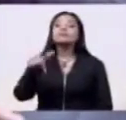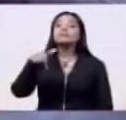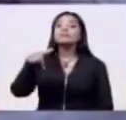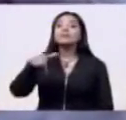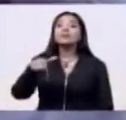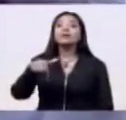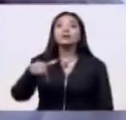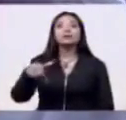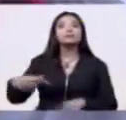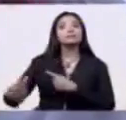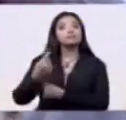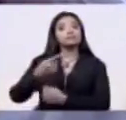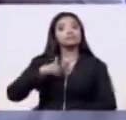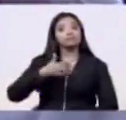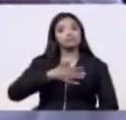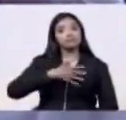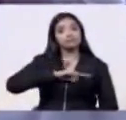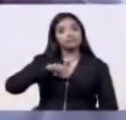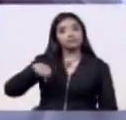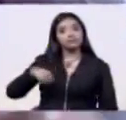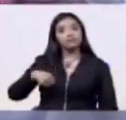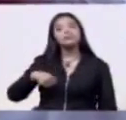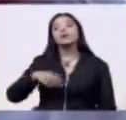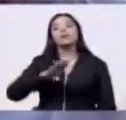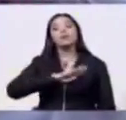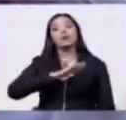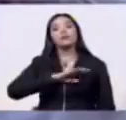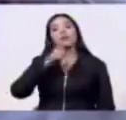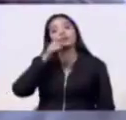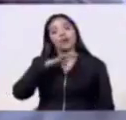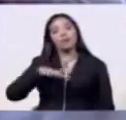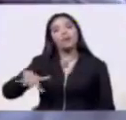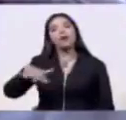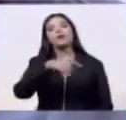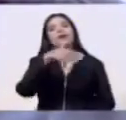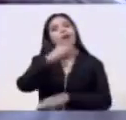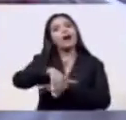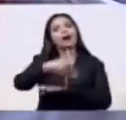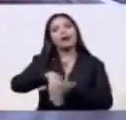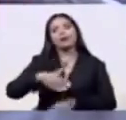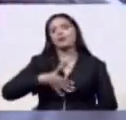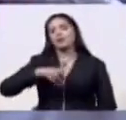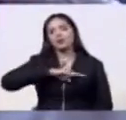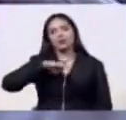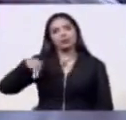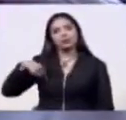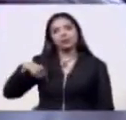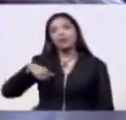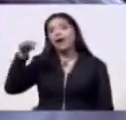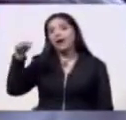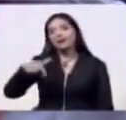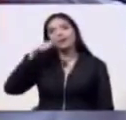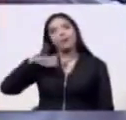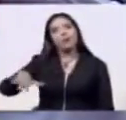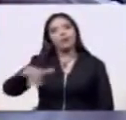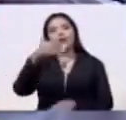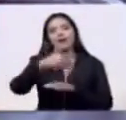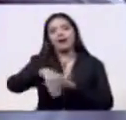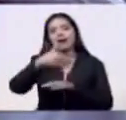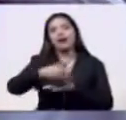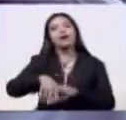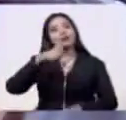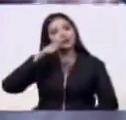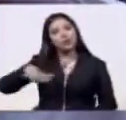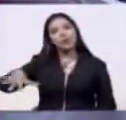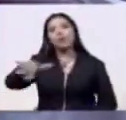sus instrucciones. Las calles son del pueblo, las calles son nuestras y está aquí el pueblo de Caracas, su pueblo